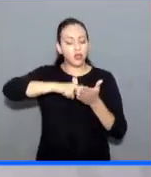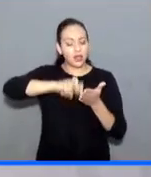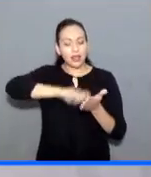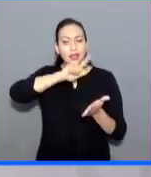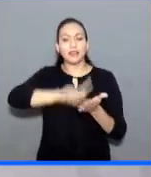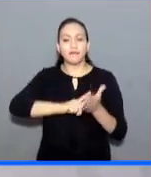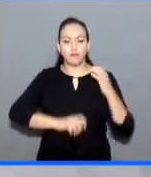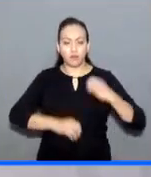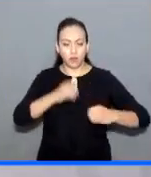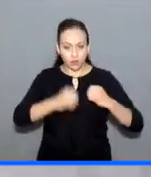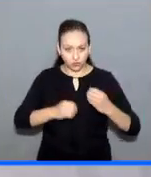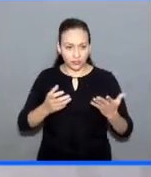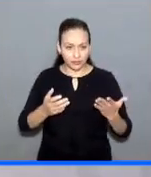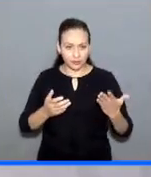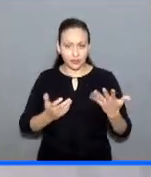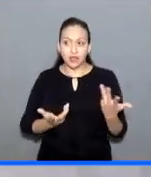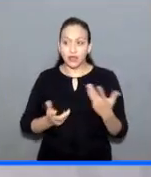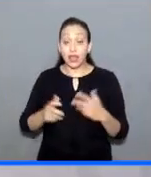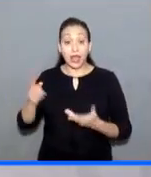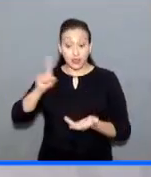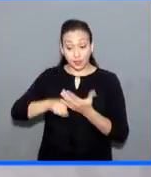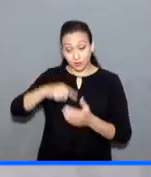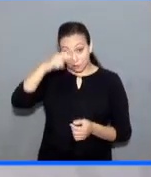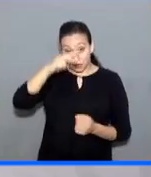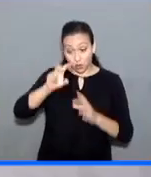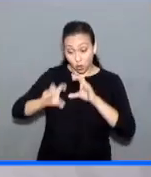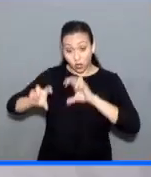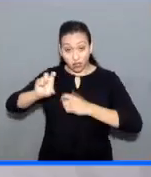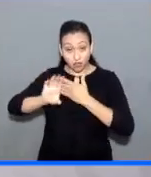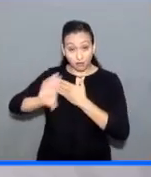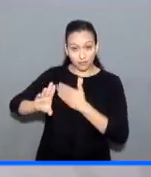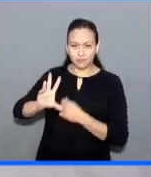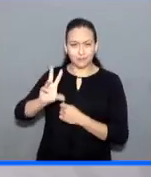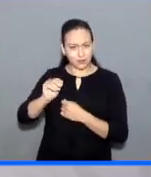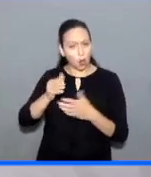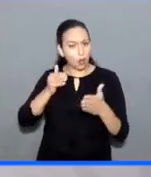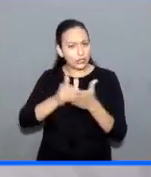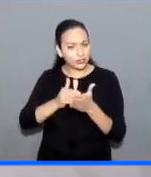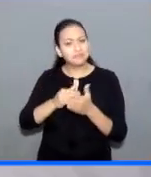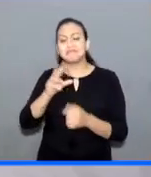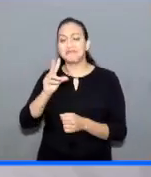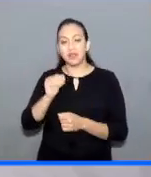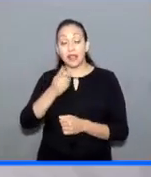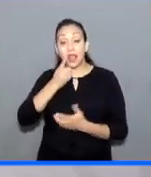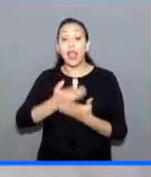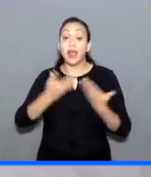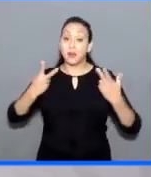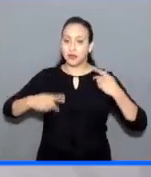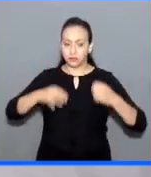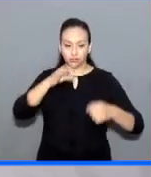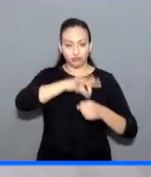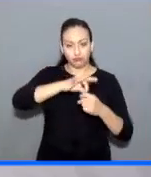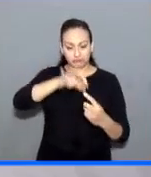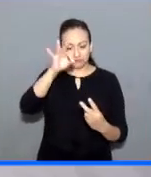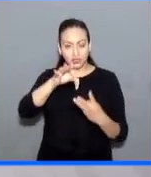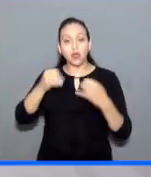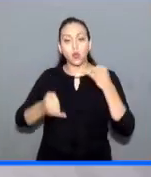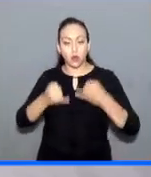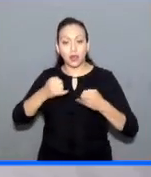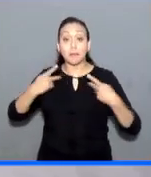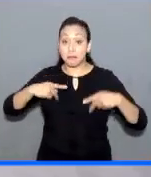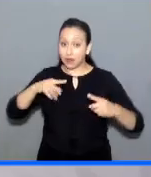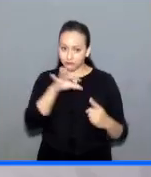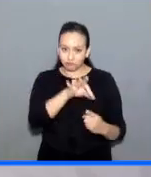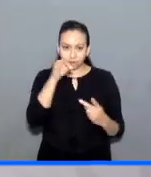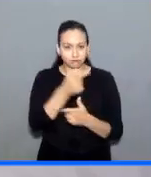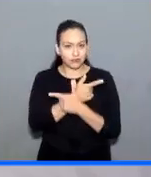frenado las inversiones en México y en ese sentido dijo que la elección de las personas juzgadoras por parte del pueblo no ha tenido un